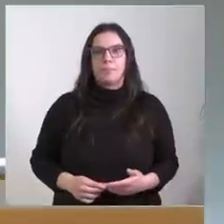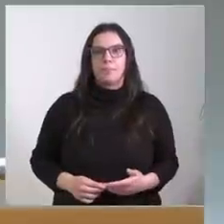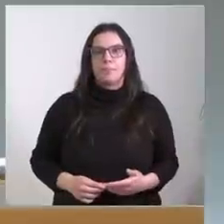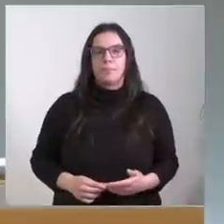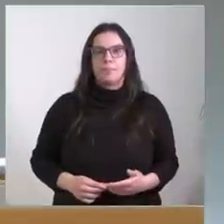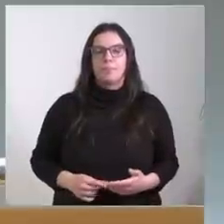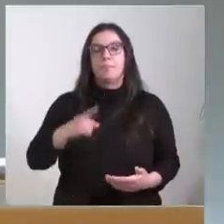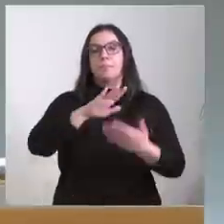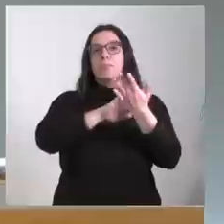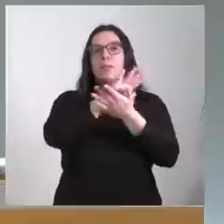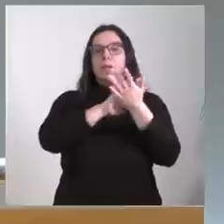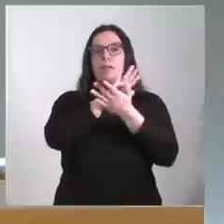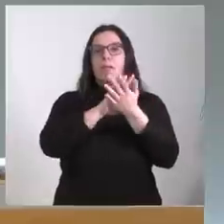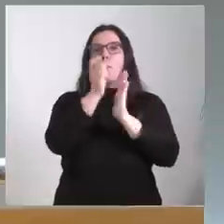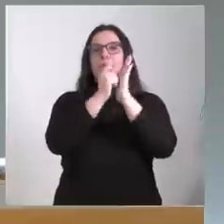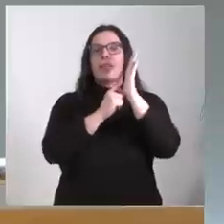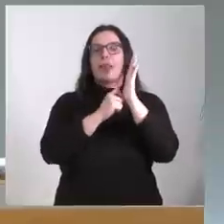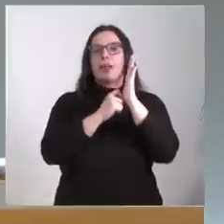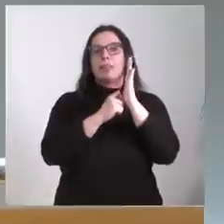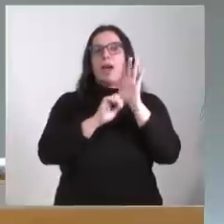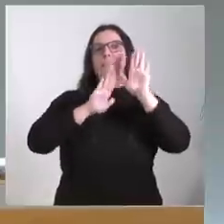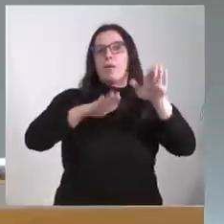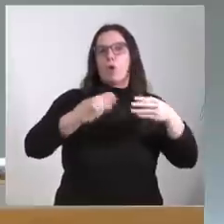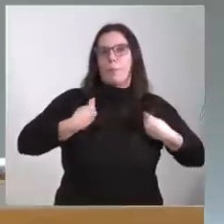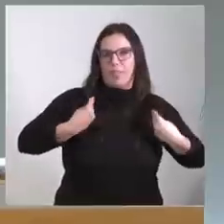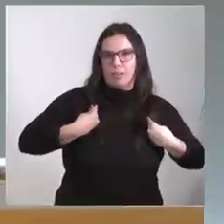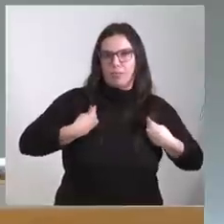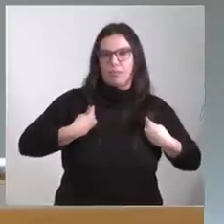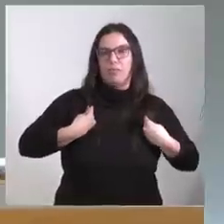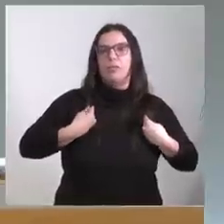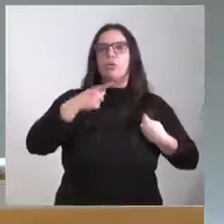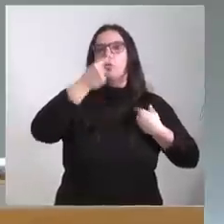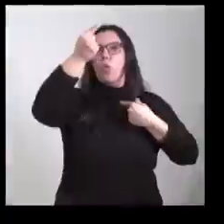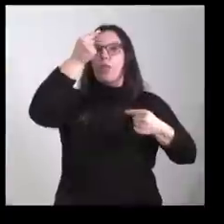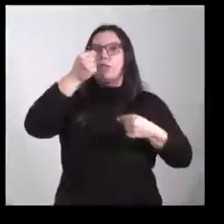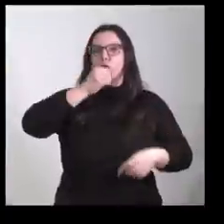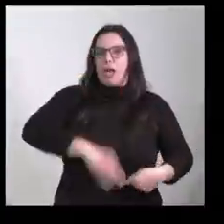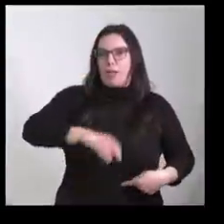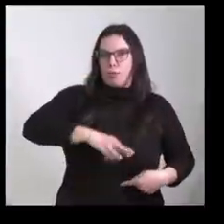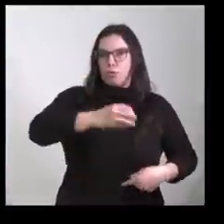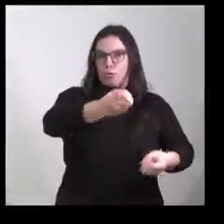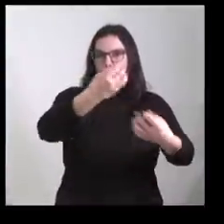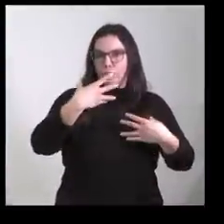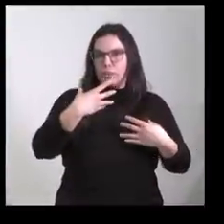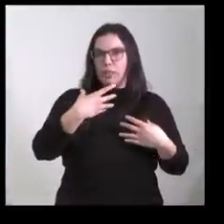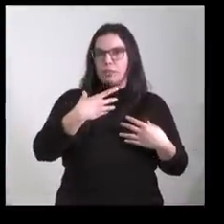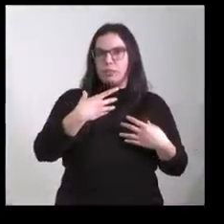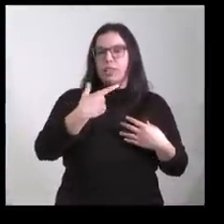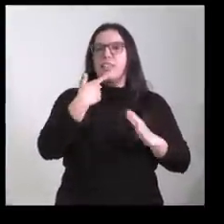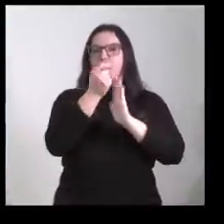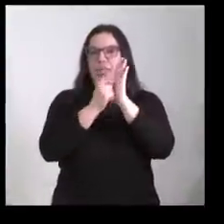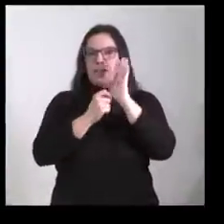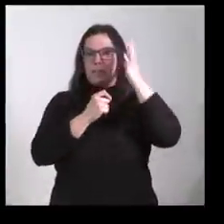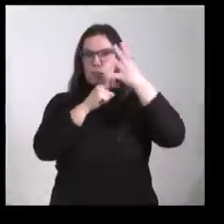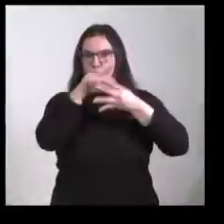usted de medidas provida no ha dado datos de aborto y no se enumera estas estas medidas